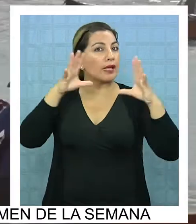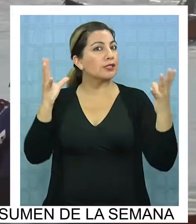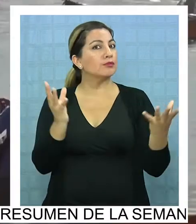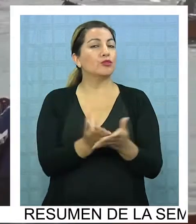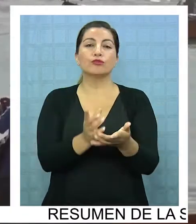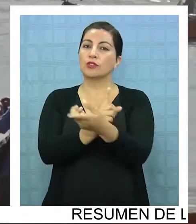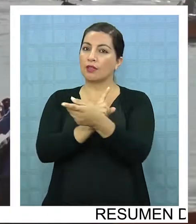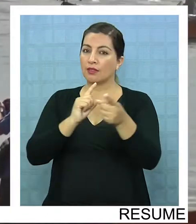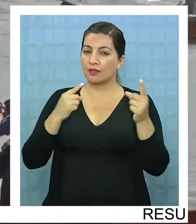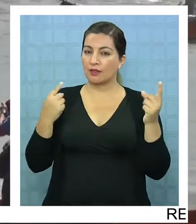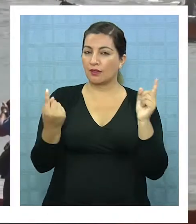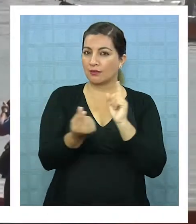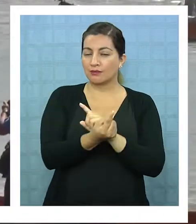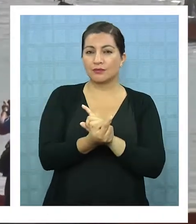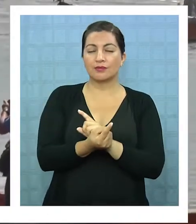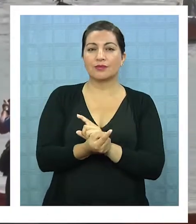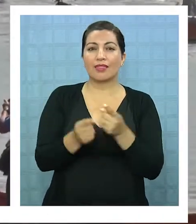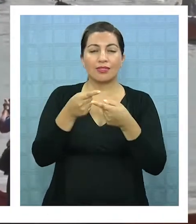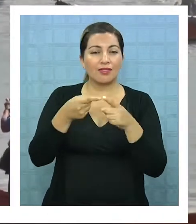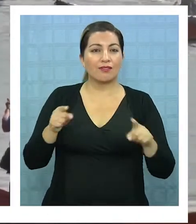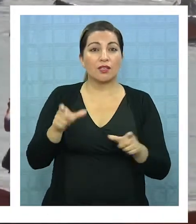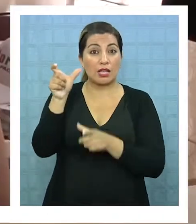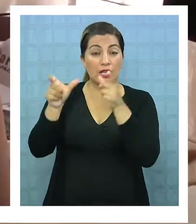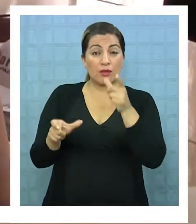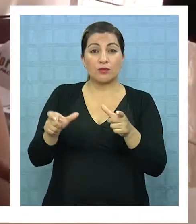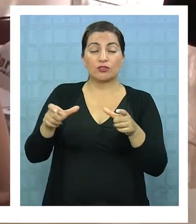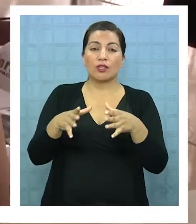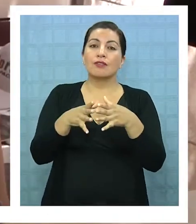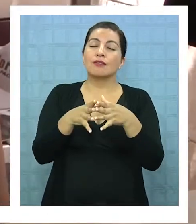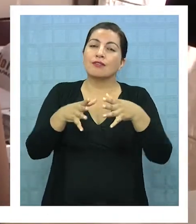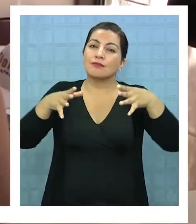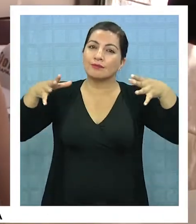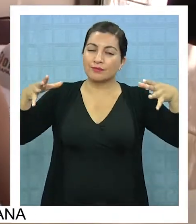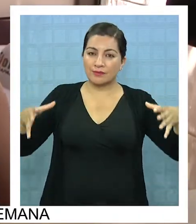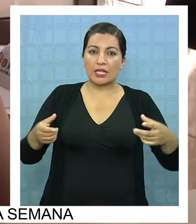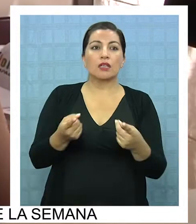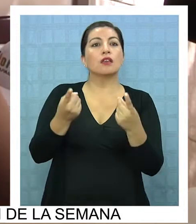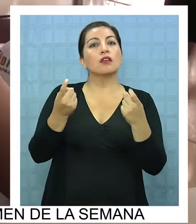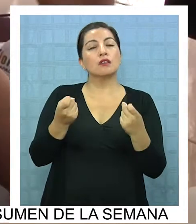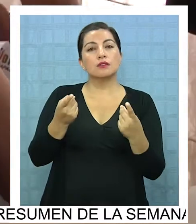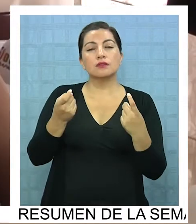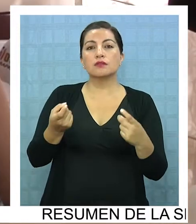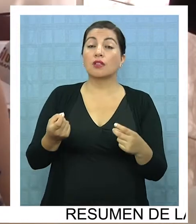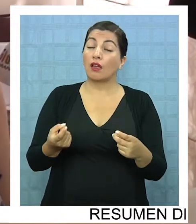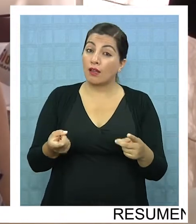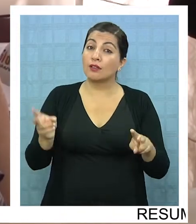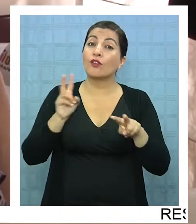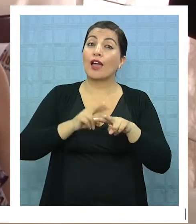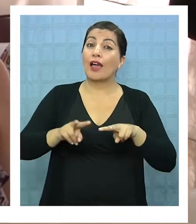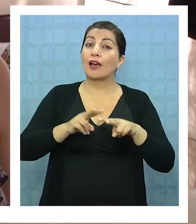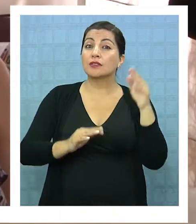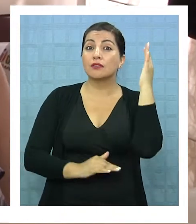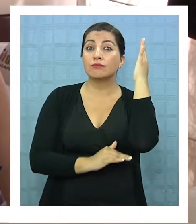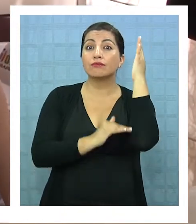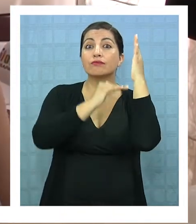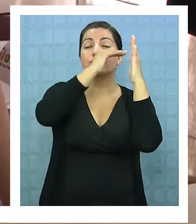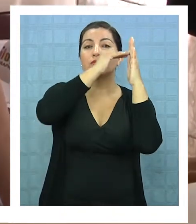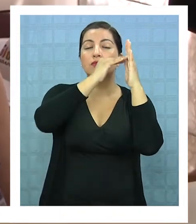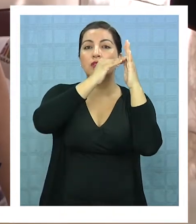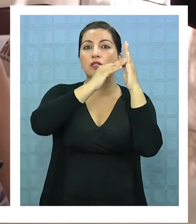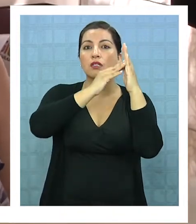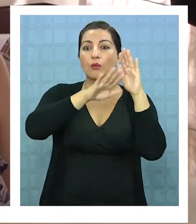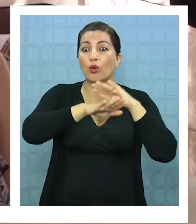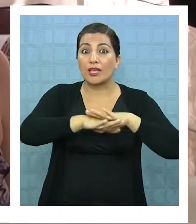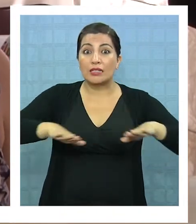cambiando, la gente, la población también está creciendo y es necesario de repente tener que edificar hacia arriba, porque ya espacio